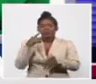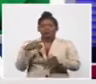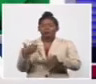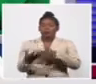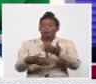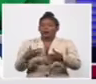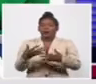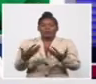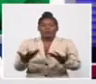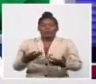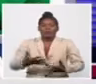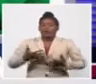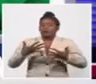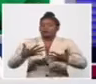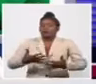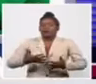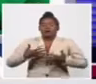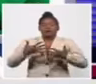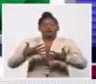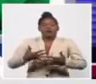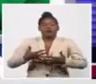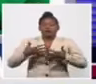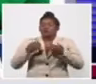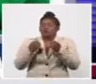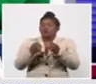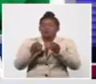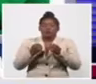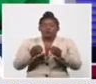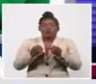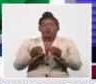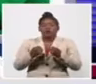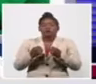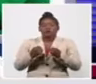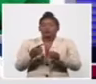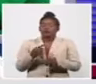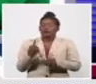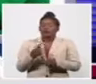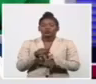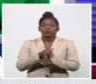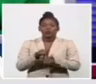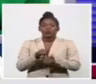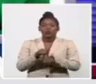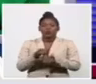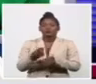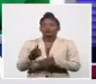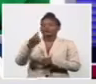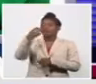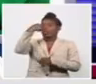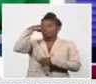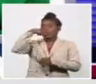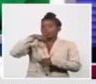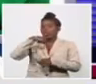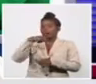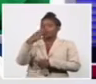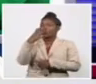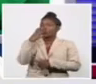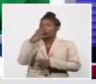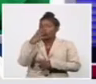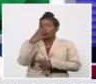respiratorio con una hipoxemia muy fuerte. Fue necesario también intubarlo,